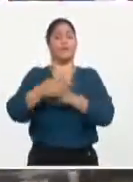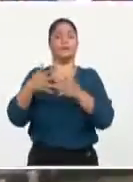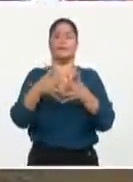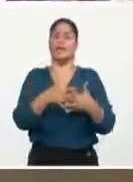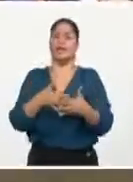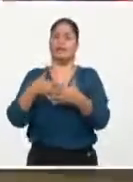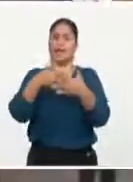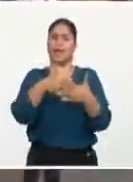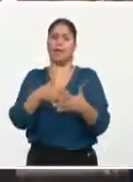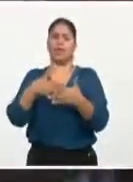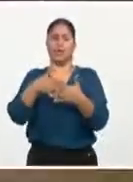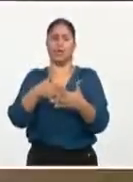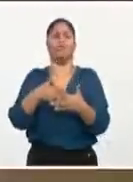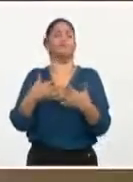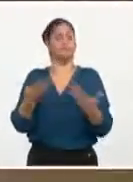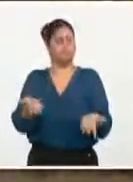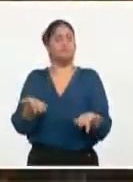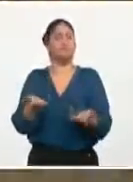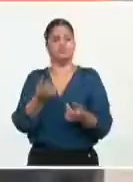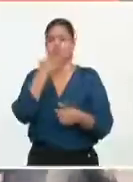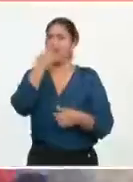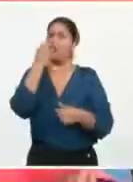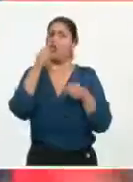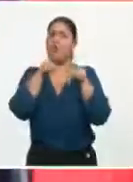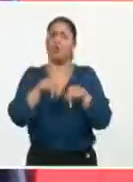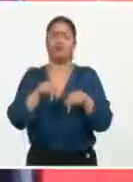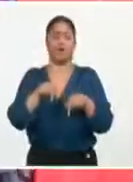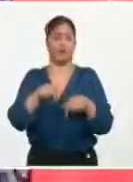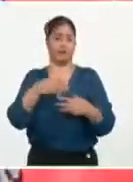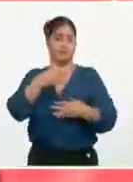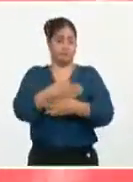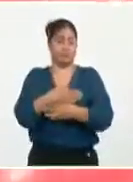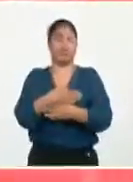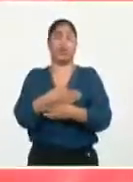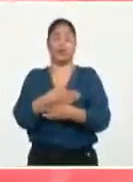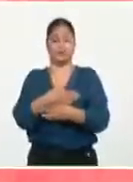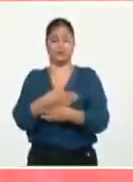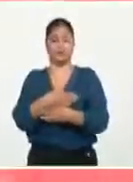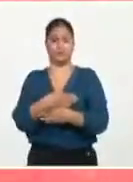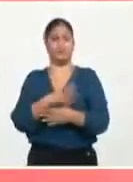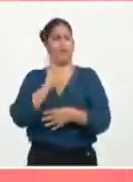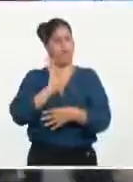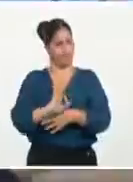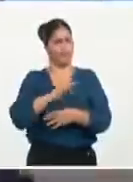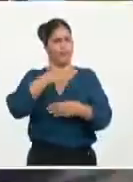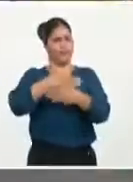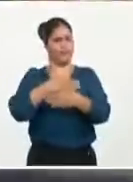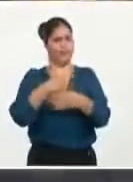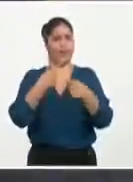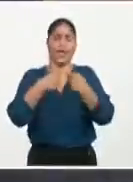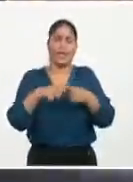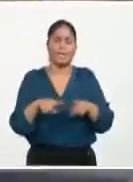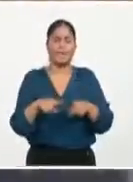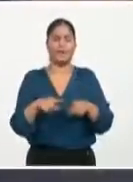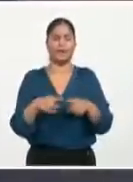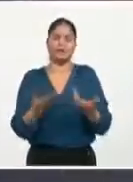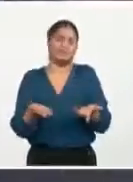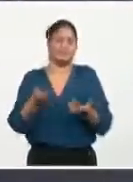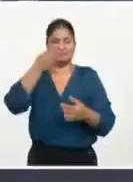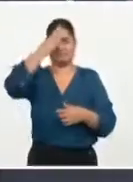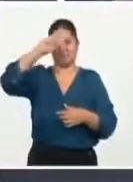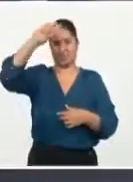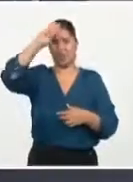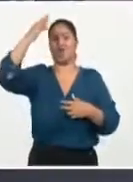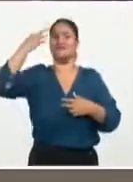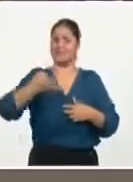al pueblo con esta política genocida. Sin embargo, aunque el bloqueo constituye un obstáculo, jamás detendrá la construcción de la Cuba que queremos.